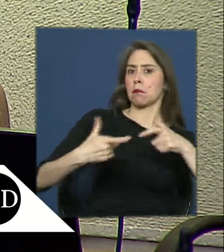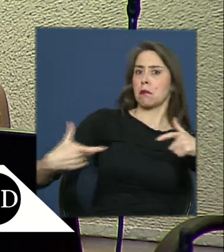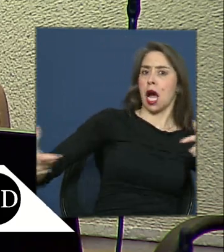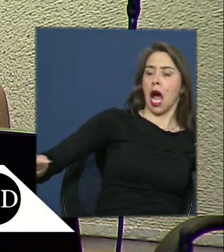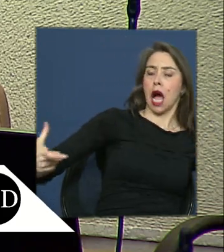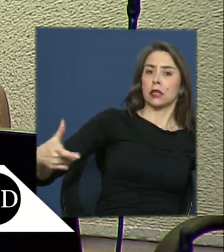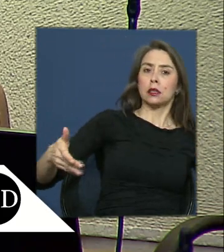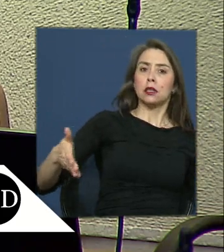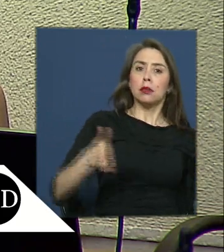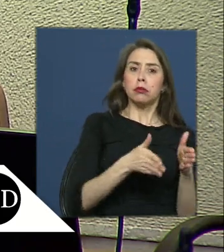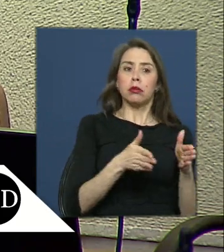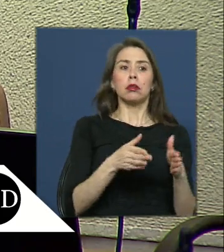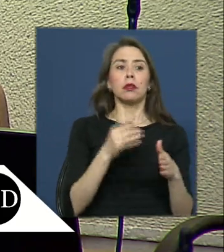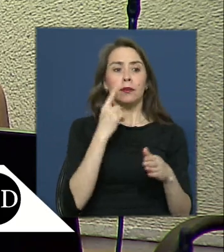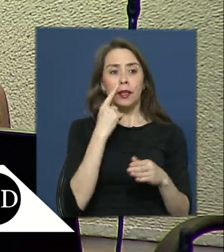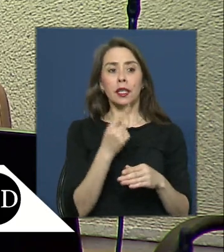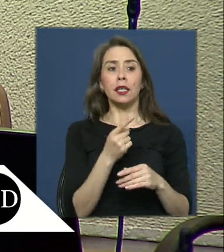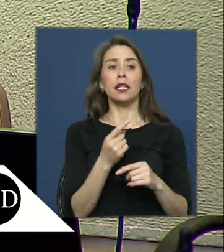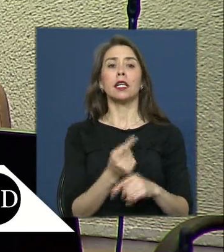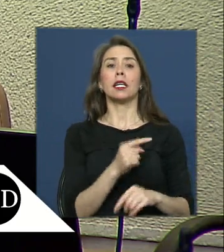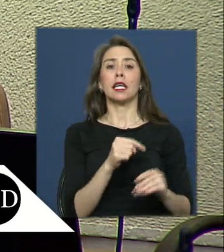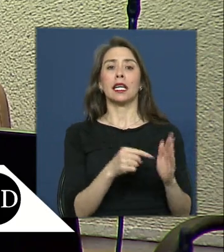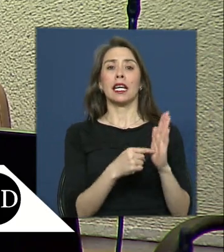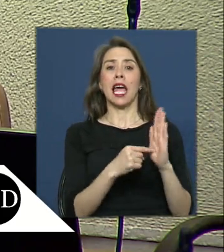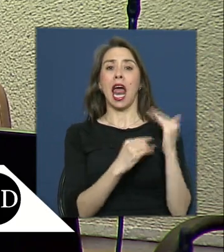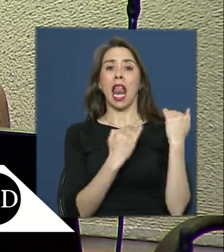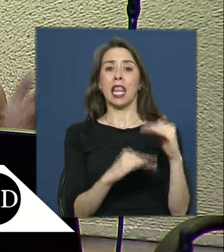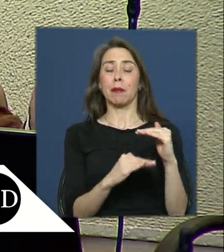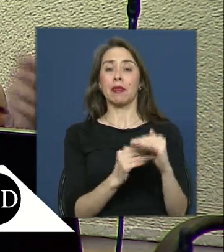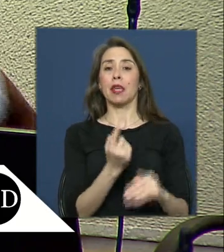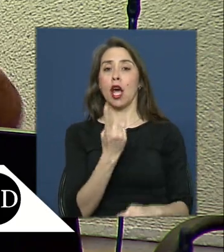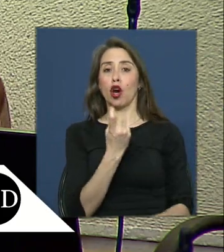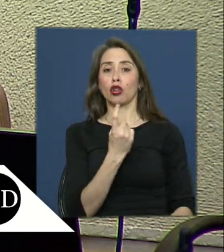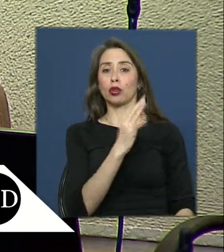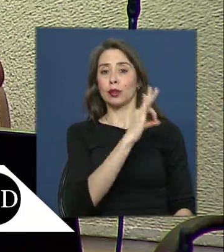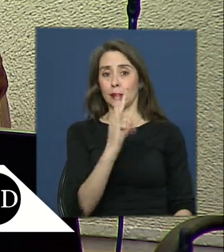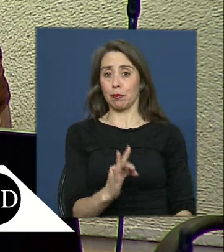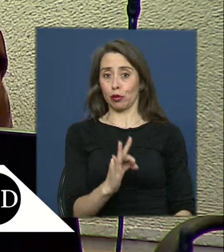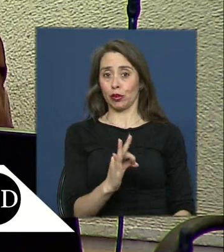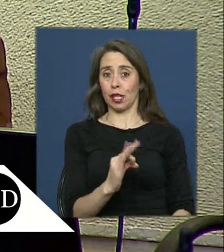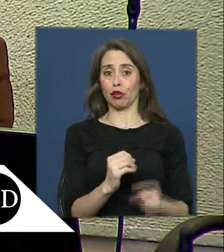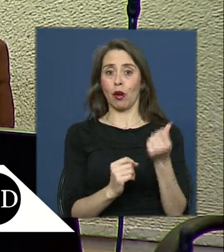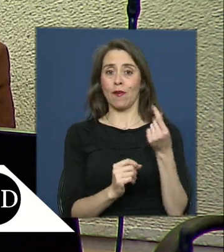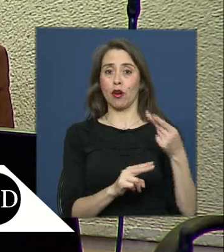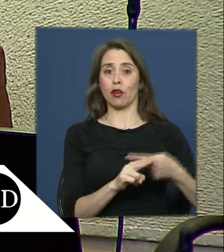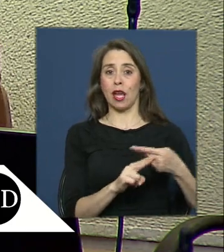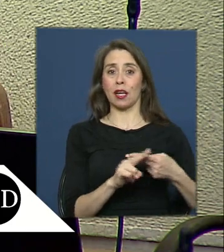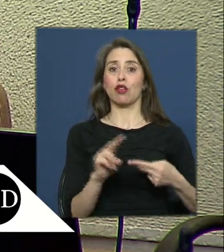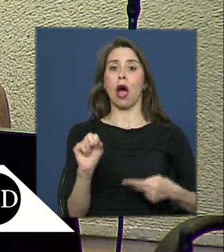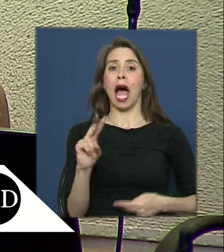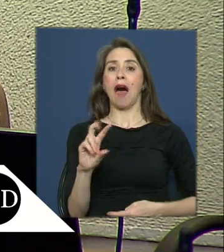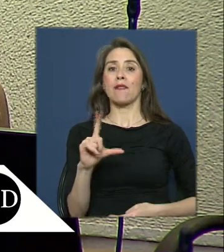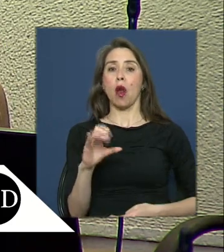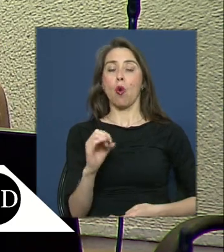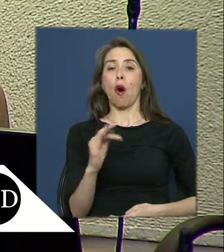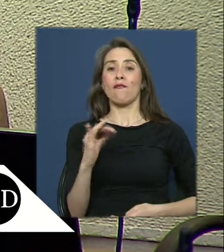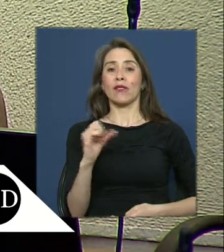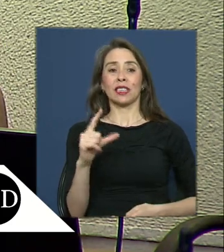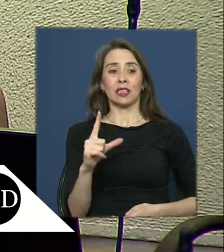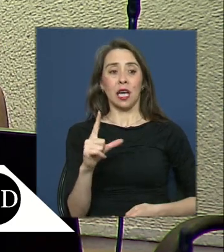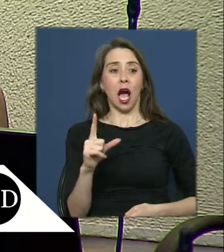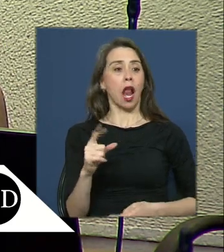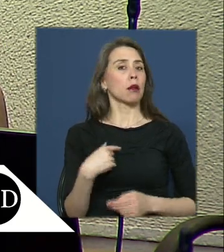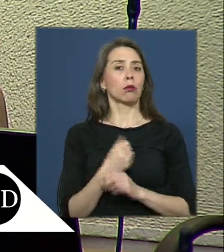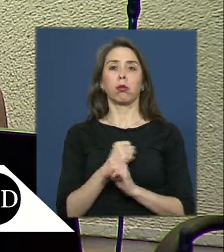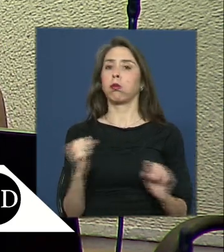comparar con el límite de arriendo del 11% del avalúo fiscal, francamente nadie resiste la proposición